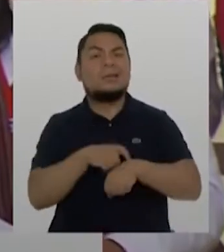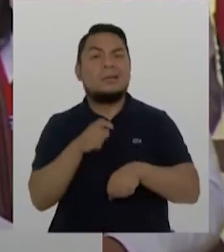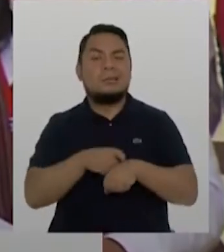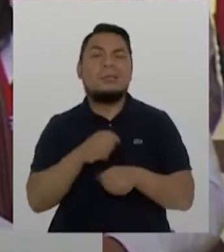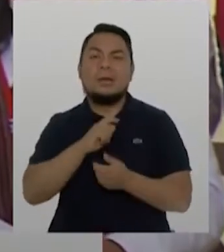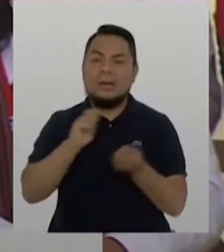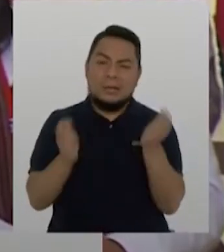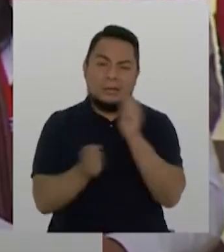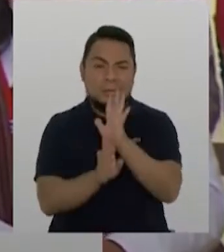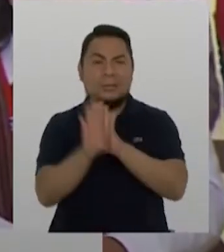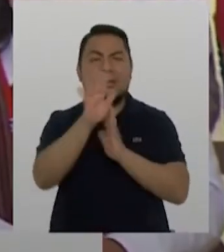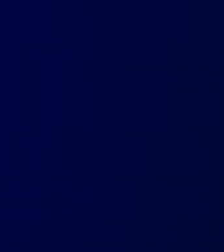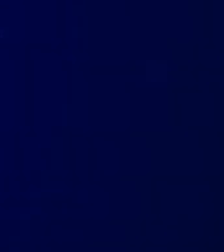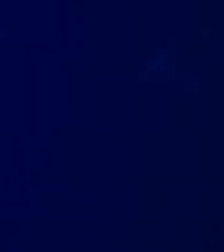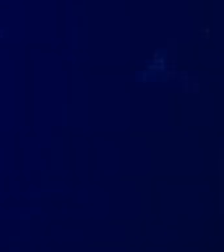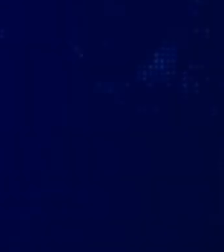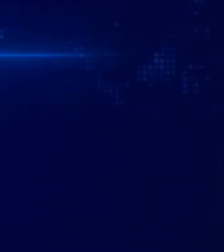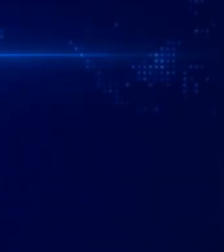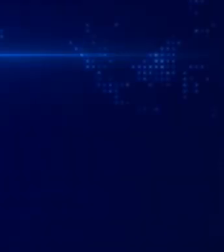reconstrucción nacional